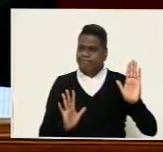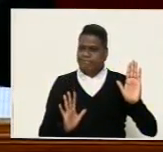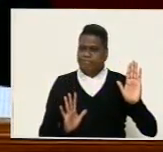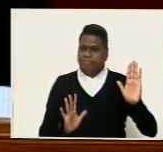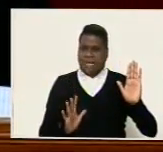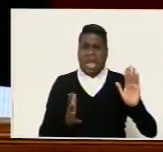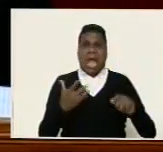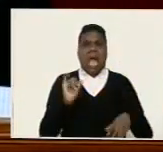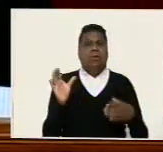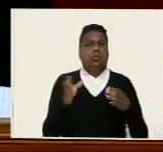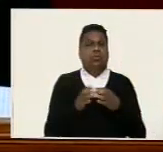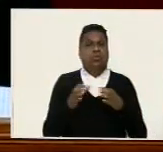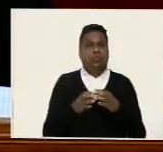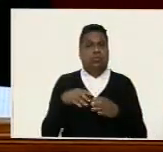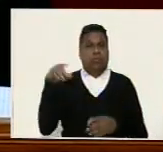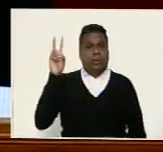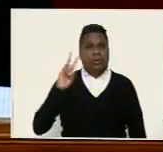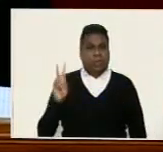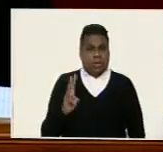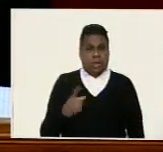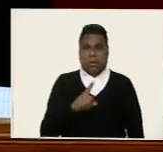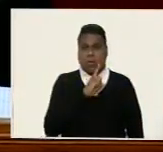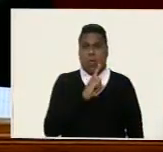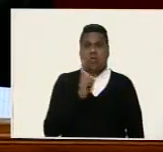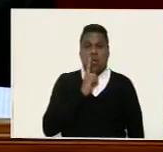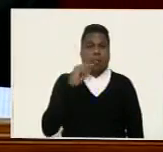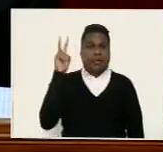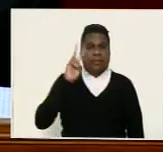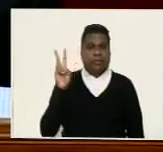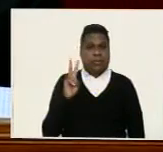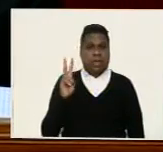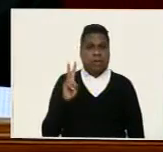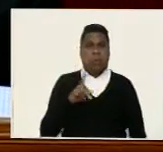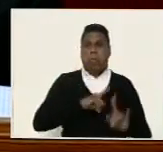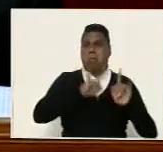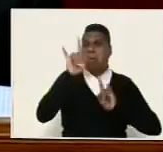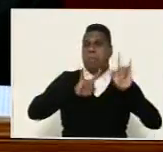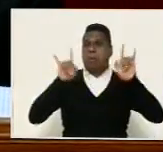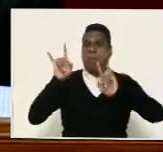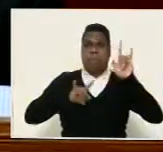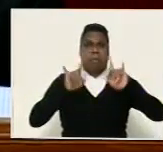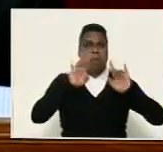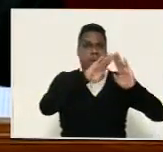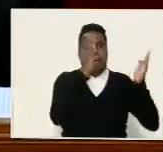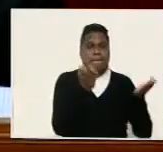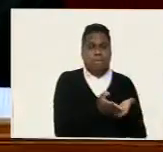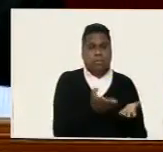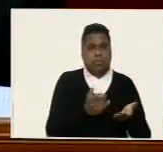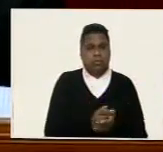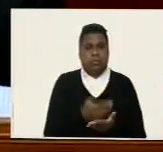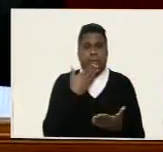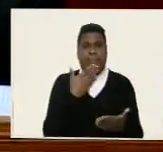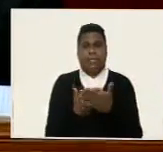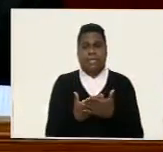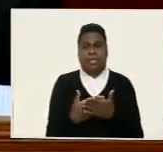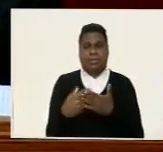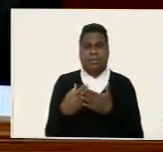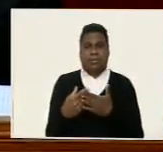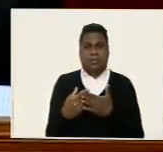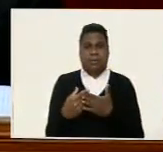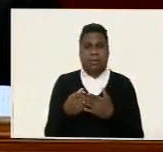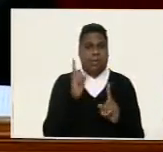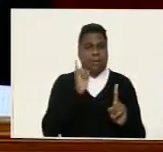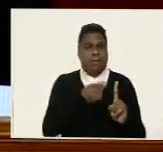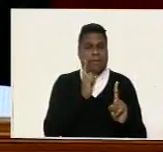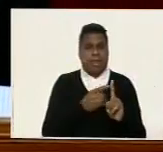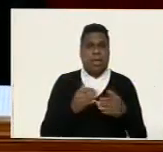Hay un grupo de venezolanos que dicen llamarse venezolanos que andan dando la vuelta al mundo solicitando sanciones contra este país. No es contra Diosdado